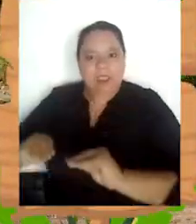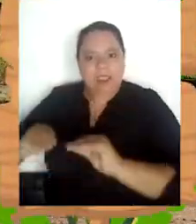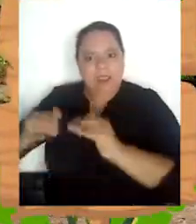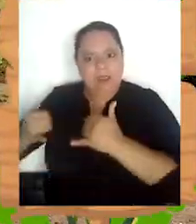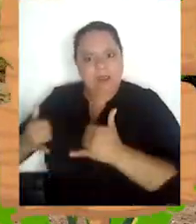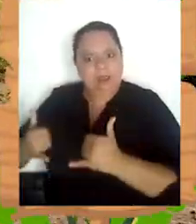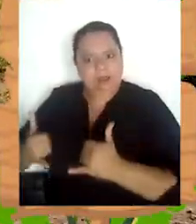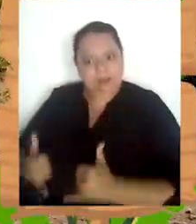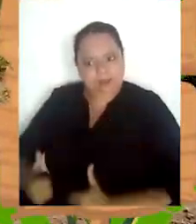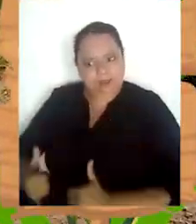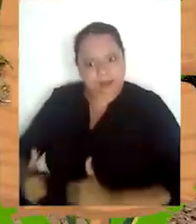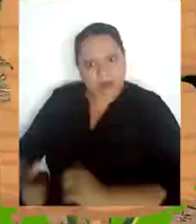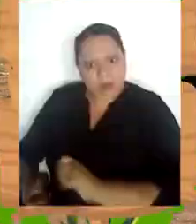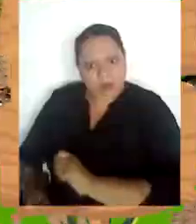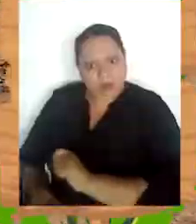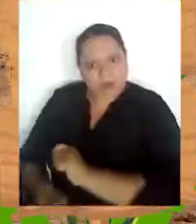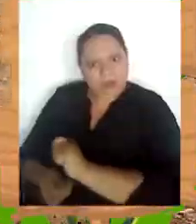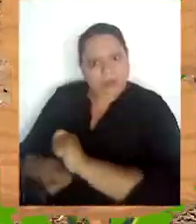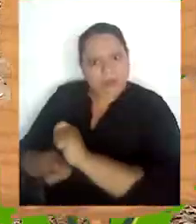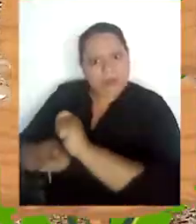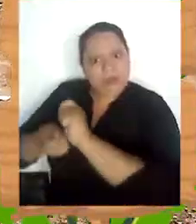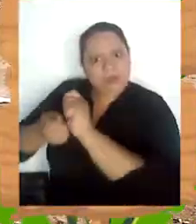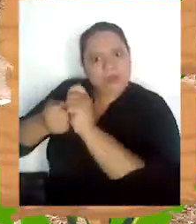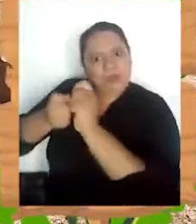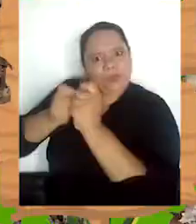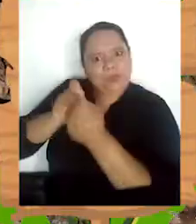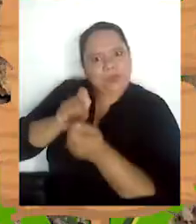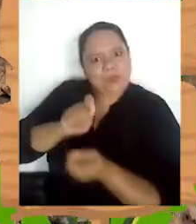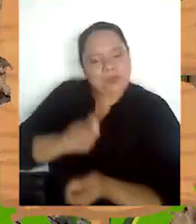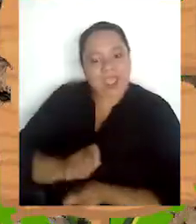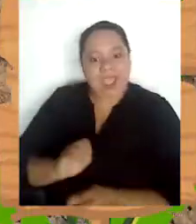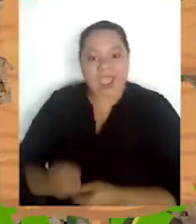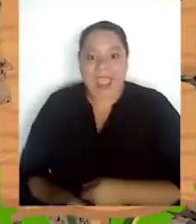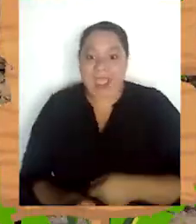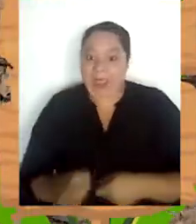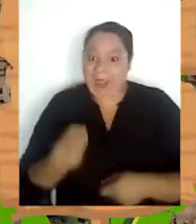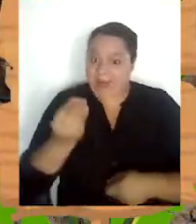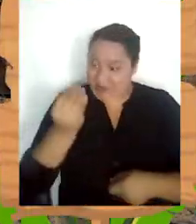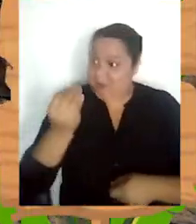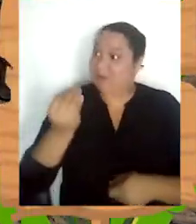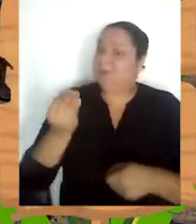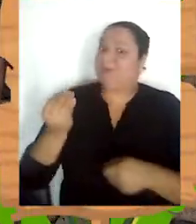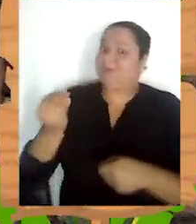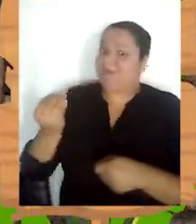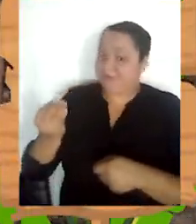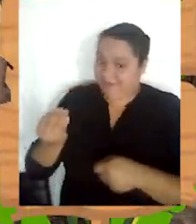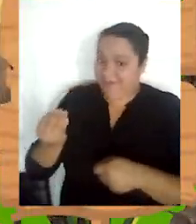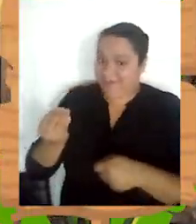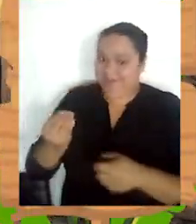se prepara para la transición de niño a joven adulto.